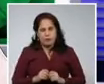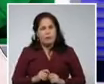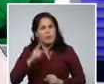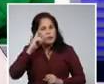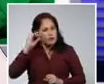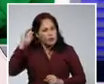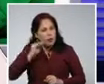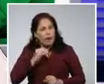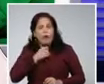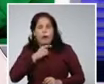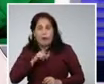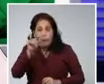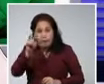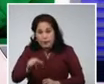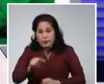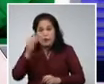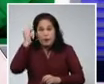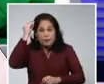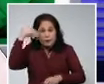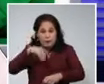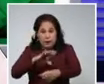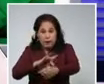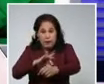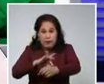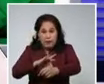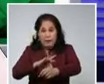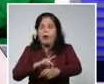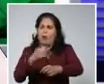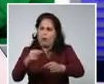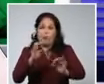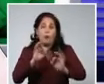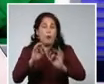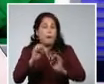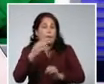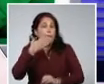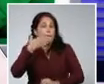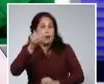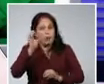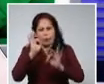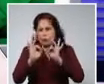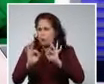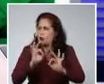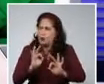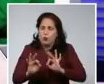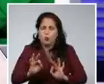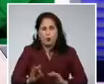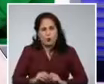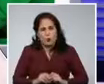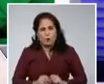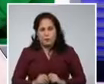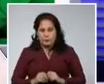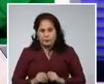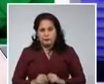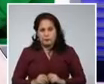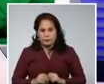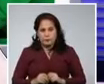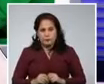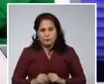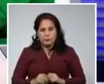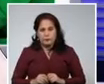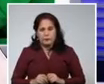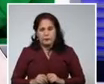tienen estas comorbilidades, estos riesgos cardiometabólicos, pues deben de